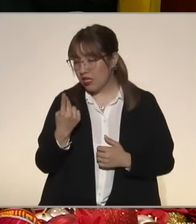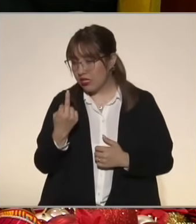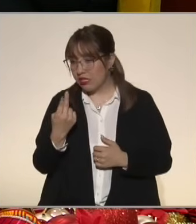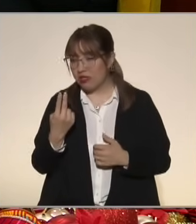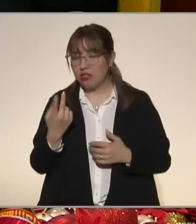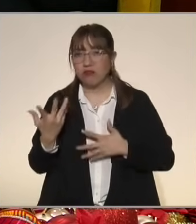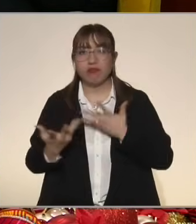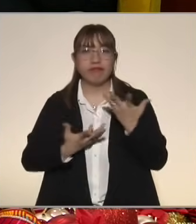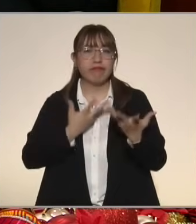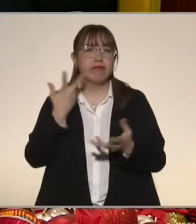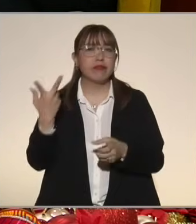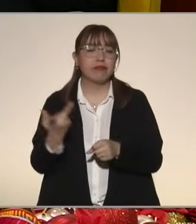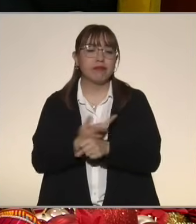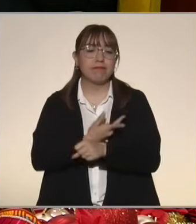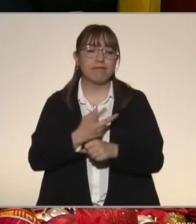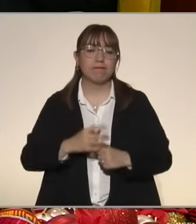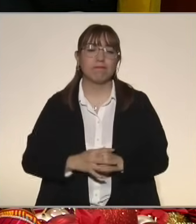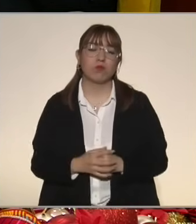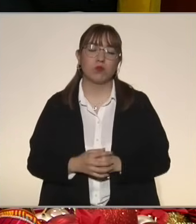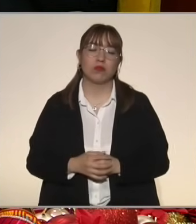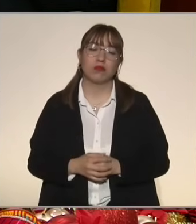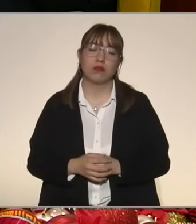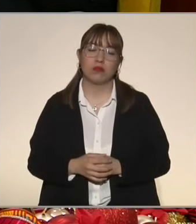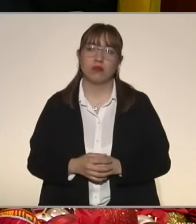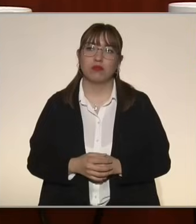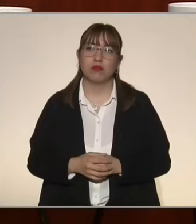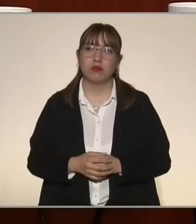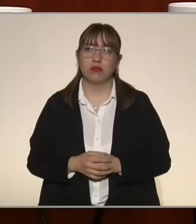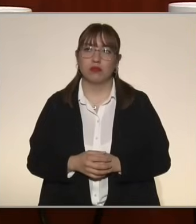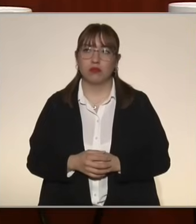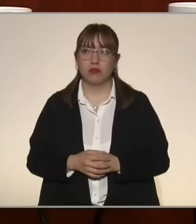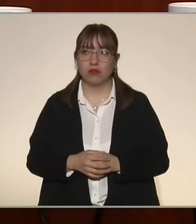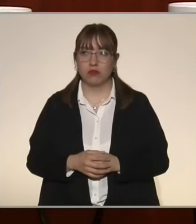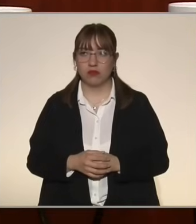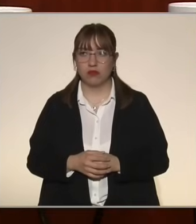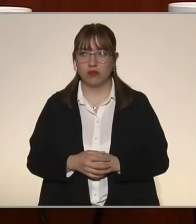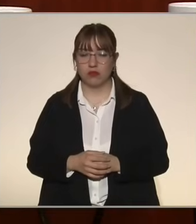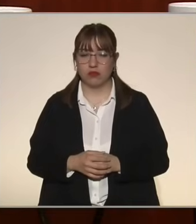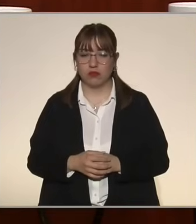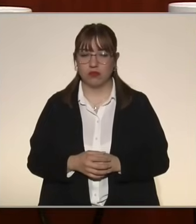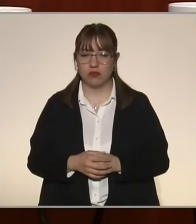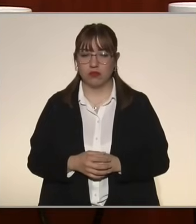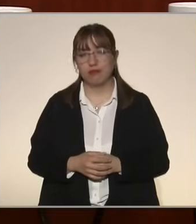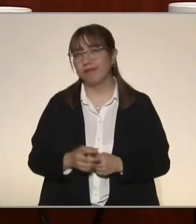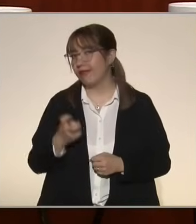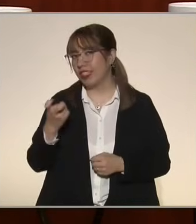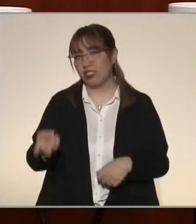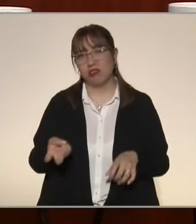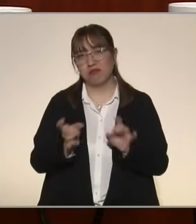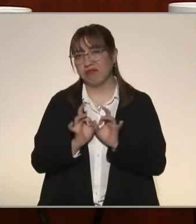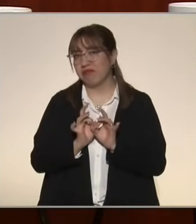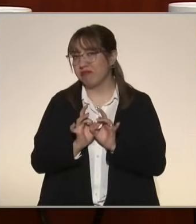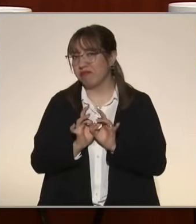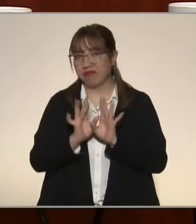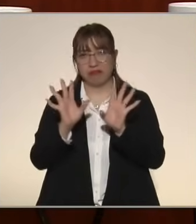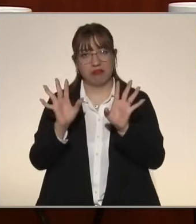inclusive ayer? Sí, no estamos exentos porque estas cuestiones pasan en cualquier momento,